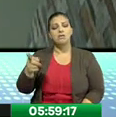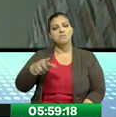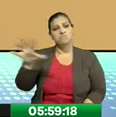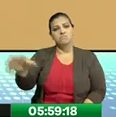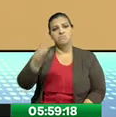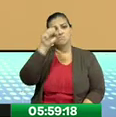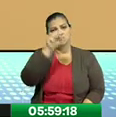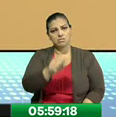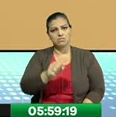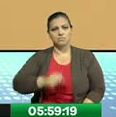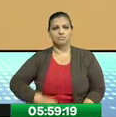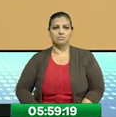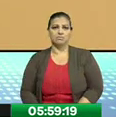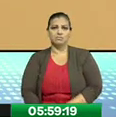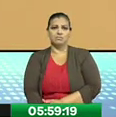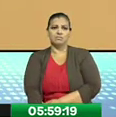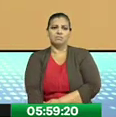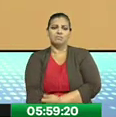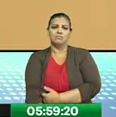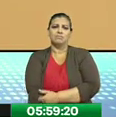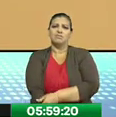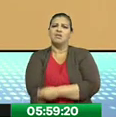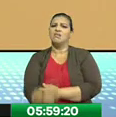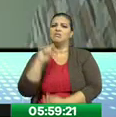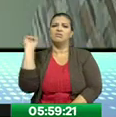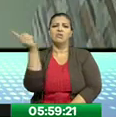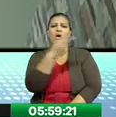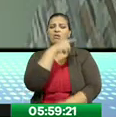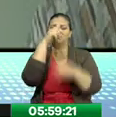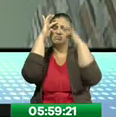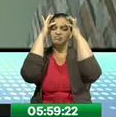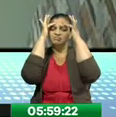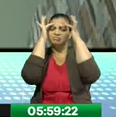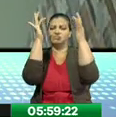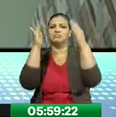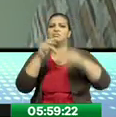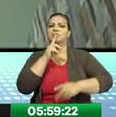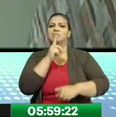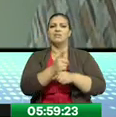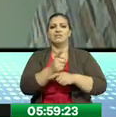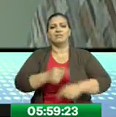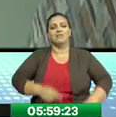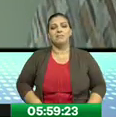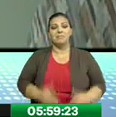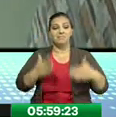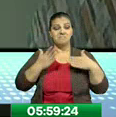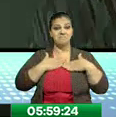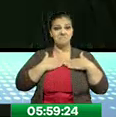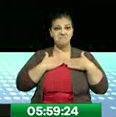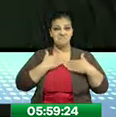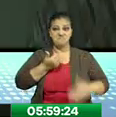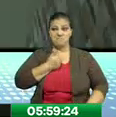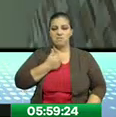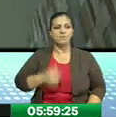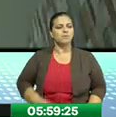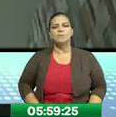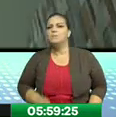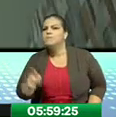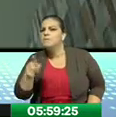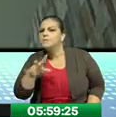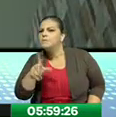Sí, es verdad que estamos cansados, yo también lo estoy, pues sin embargo yo no puedo tomarme la libertad de salir a quemar a